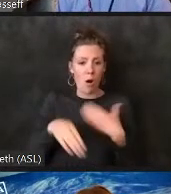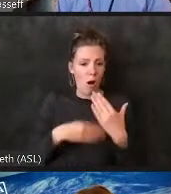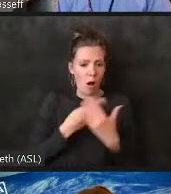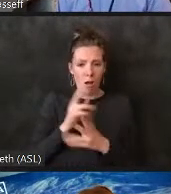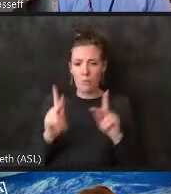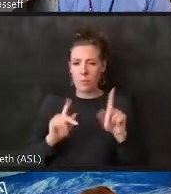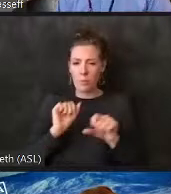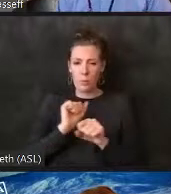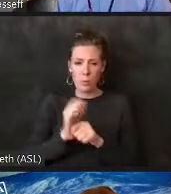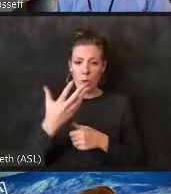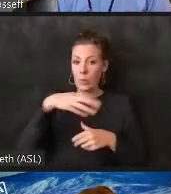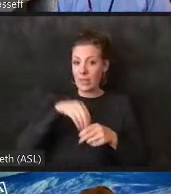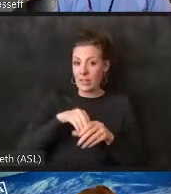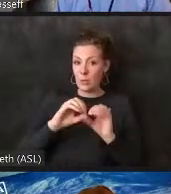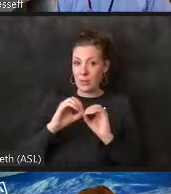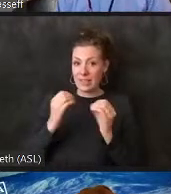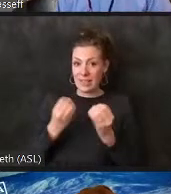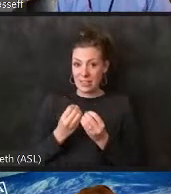5,000 dosis.